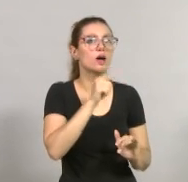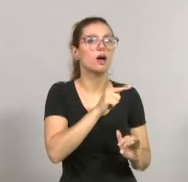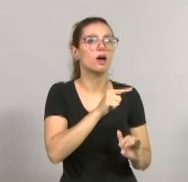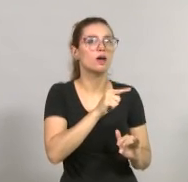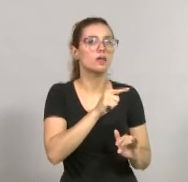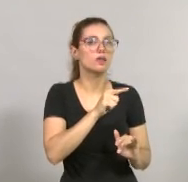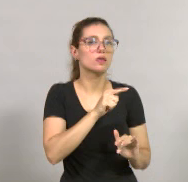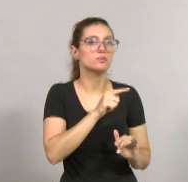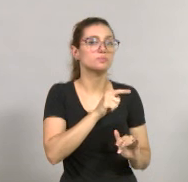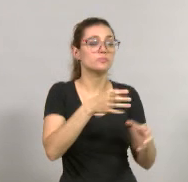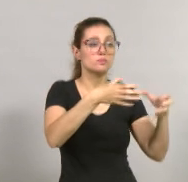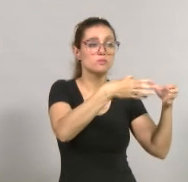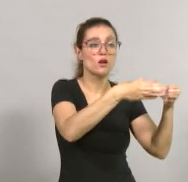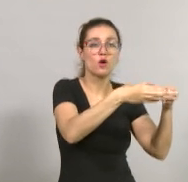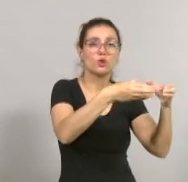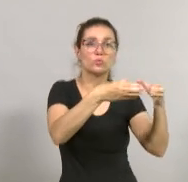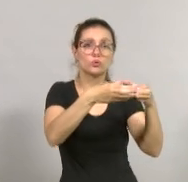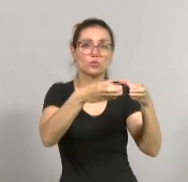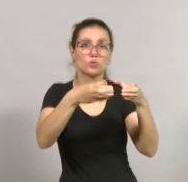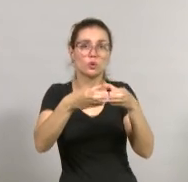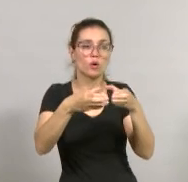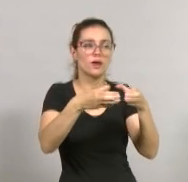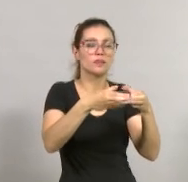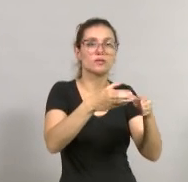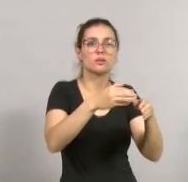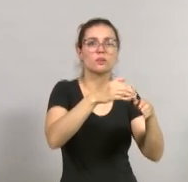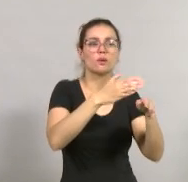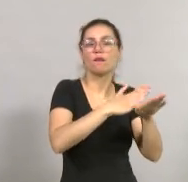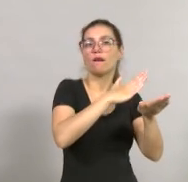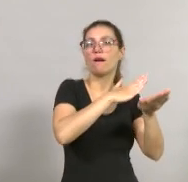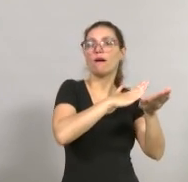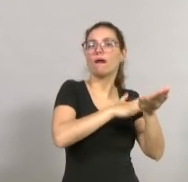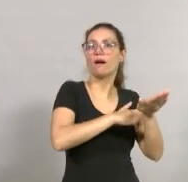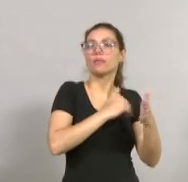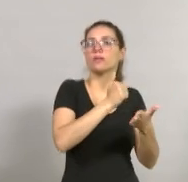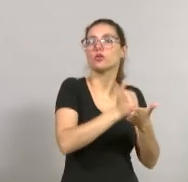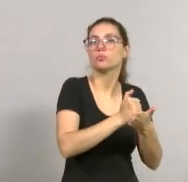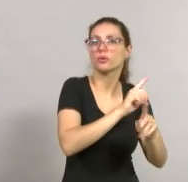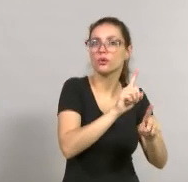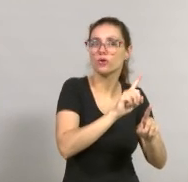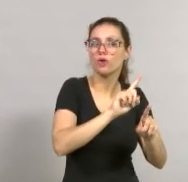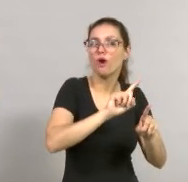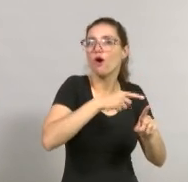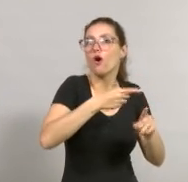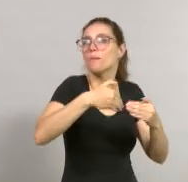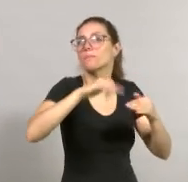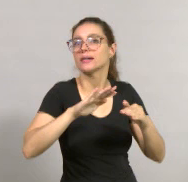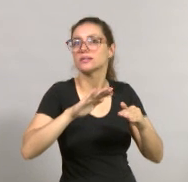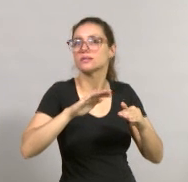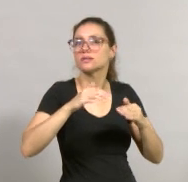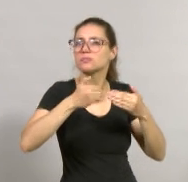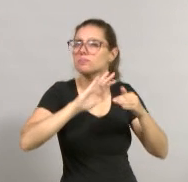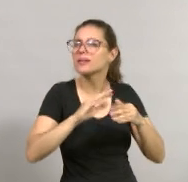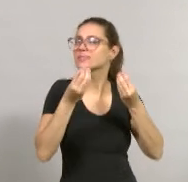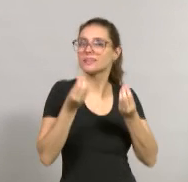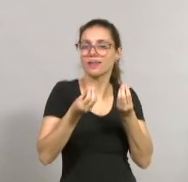incluir a los colectivos que no estaban incorporados, o es algo más. Bueno, ¿qué más? ¿Qué